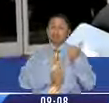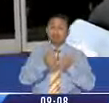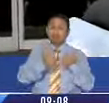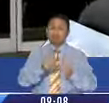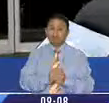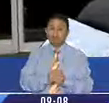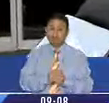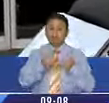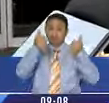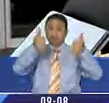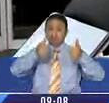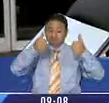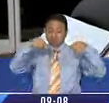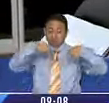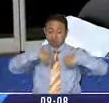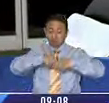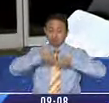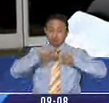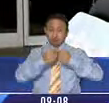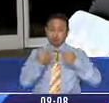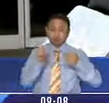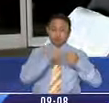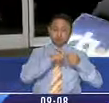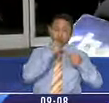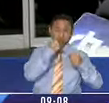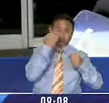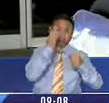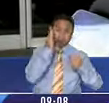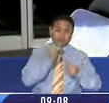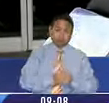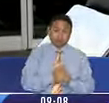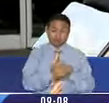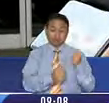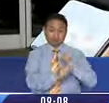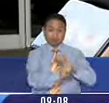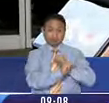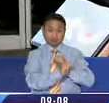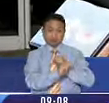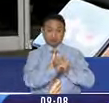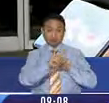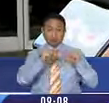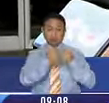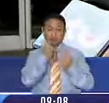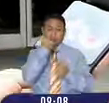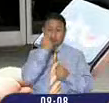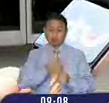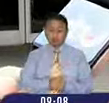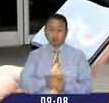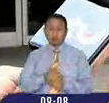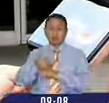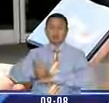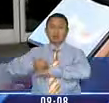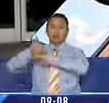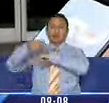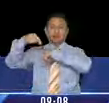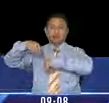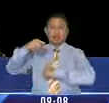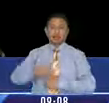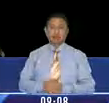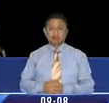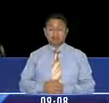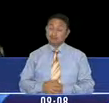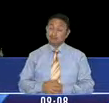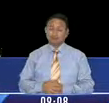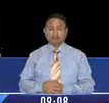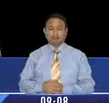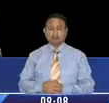estén contaminados con el narcotráfico, financiados sus campañas por el narcotráfico, asuman cargos de elección popular. En